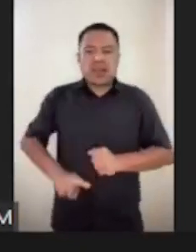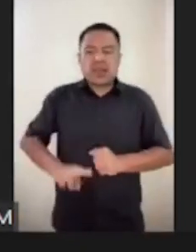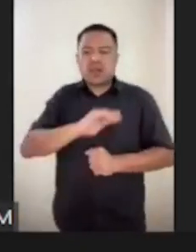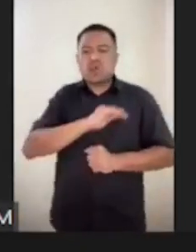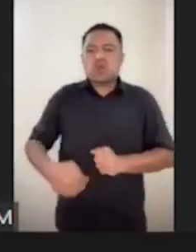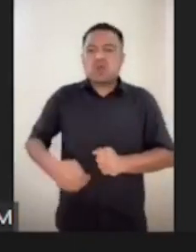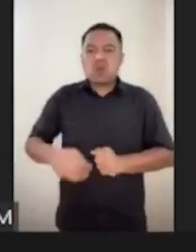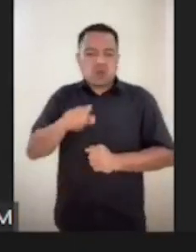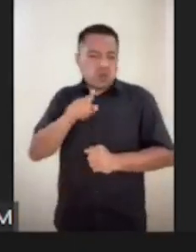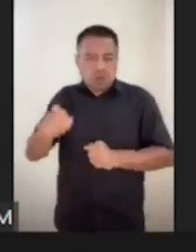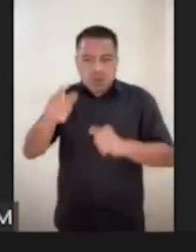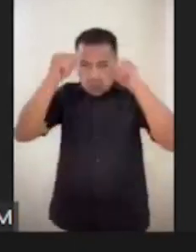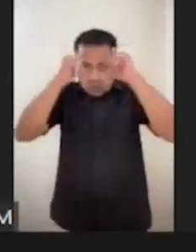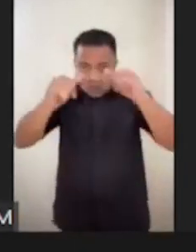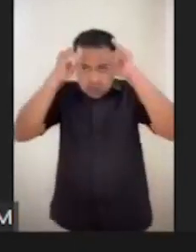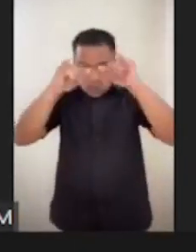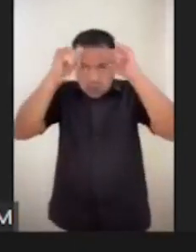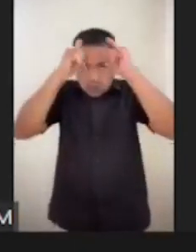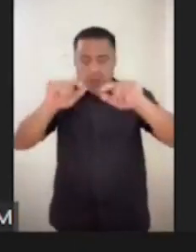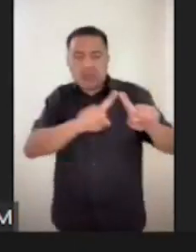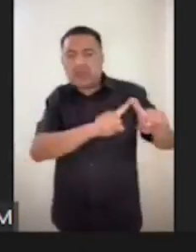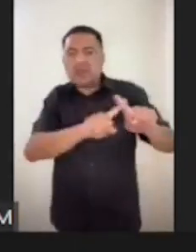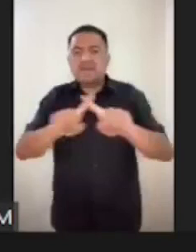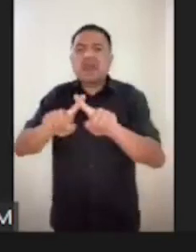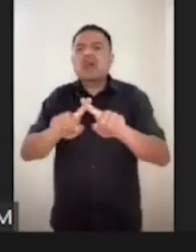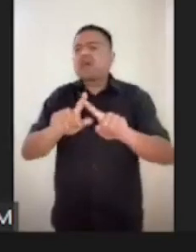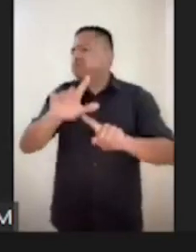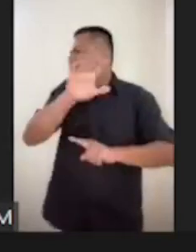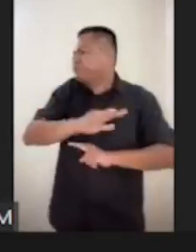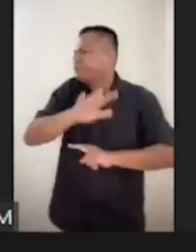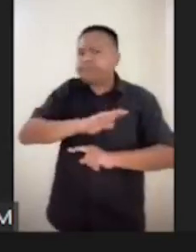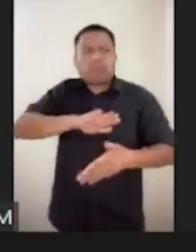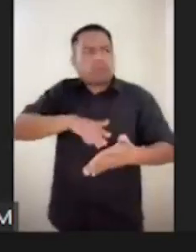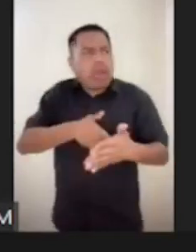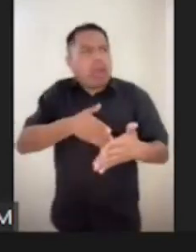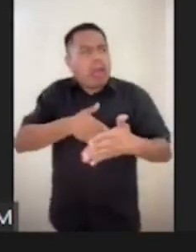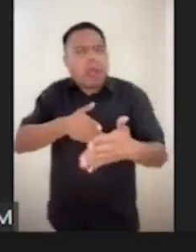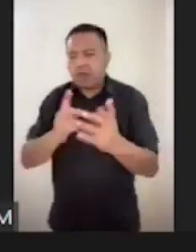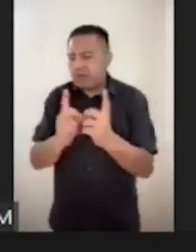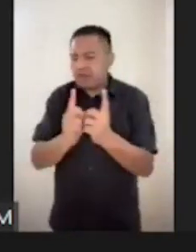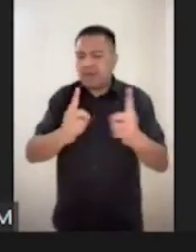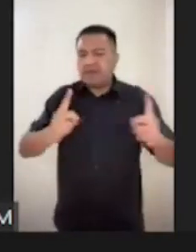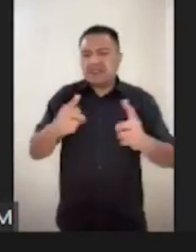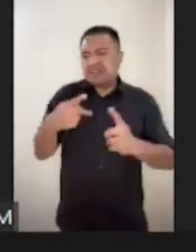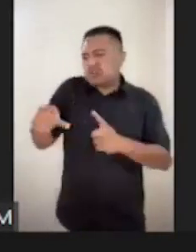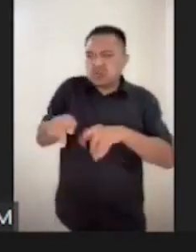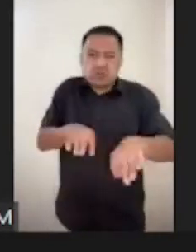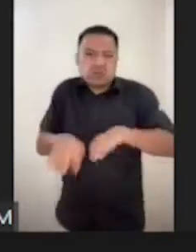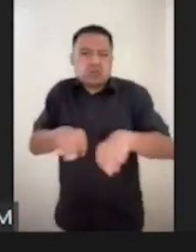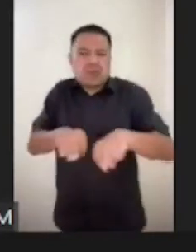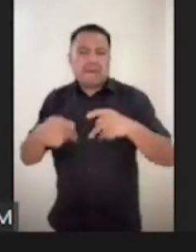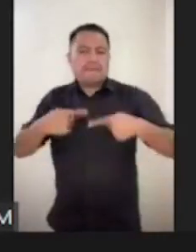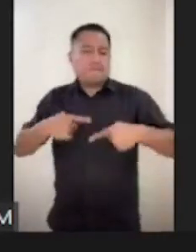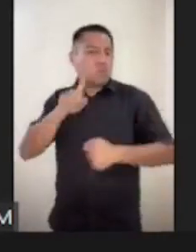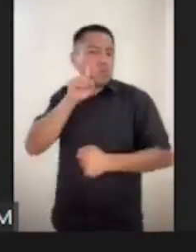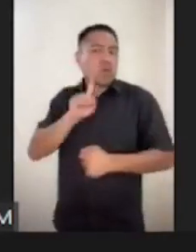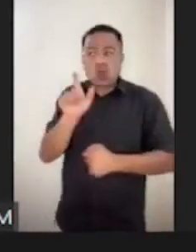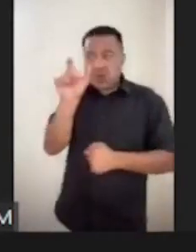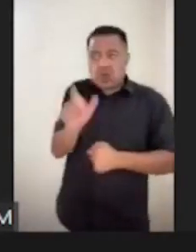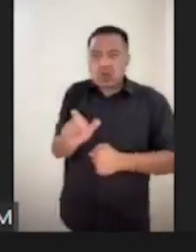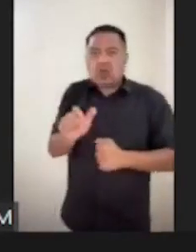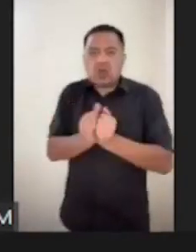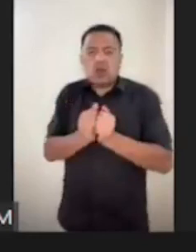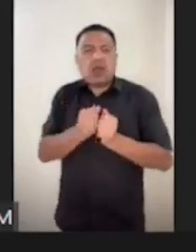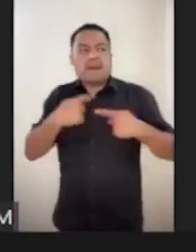Benítez Guerrero, de los diversos actos y omisiones que obstaculizaron el libre desarrollo de la función pública de la denunciante atribuidos a los